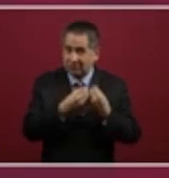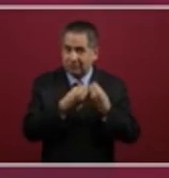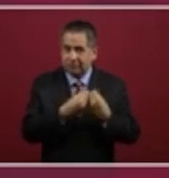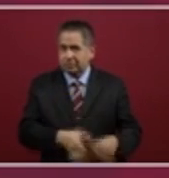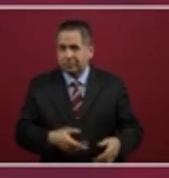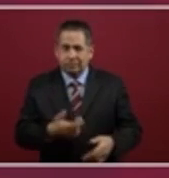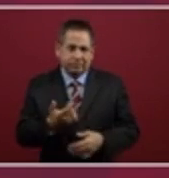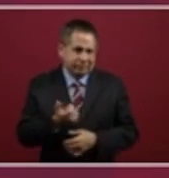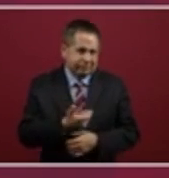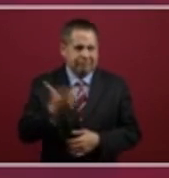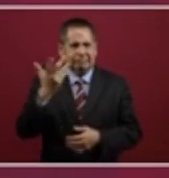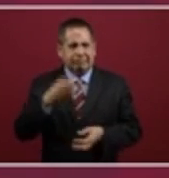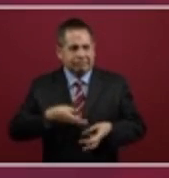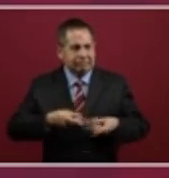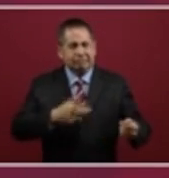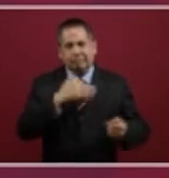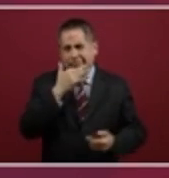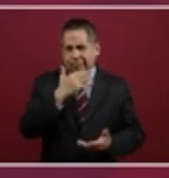costosísimos,